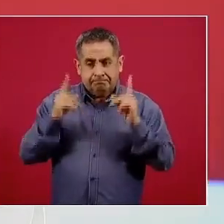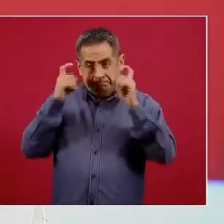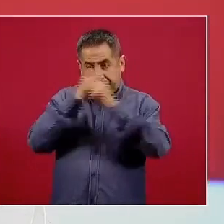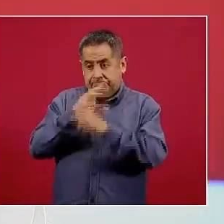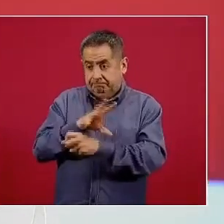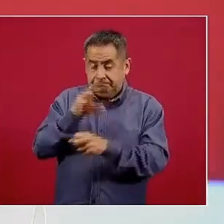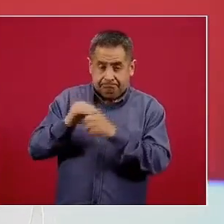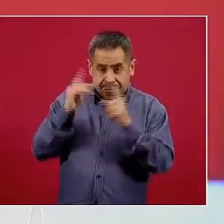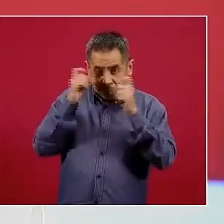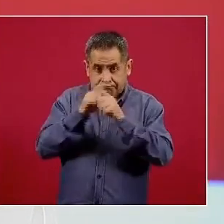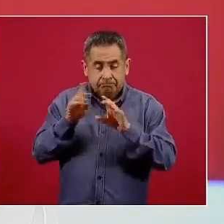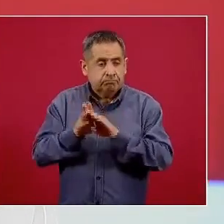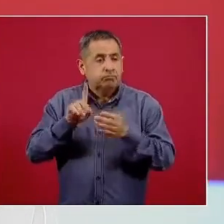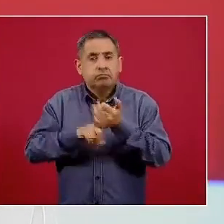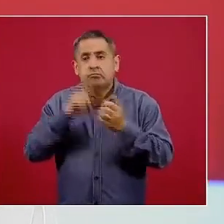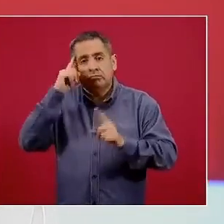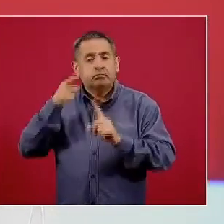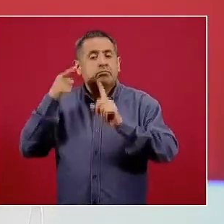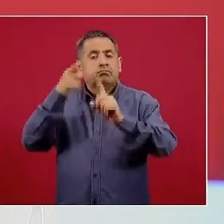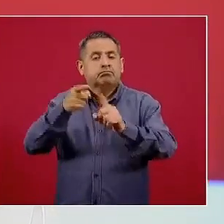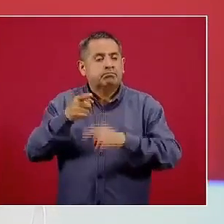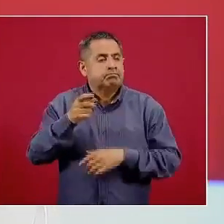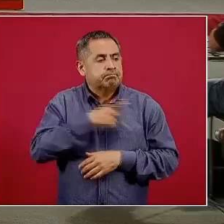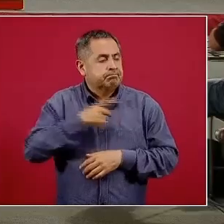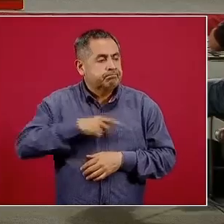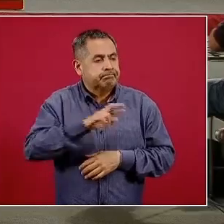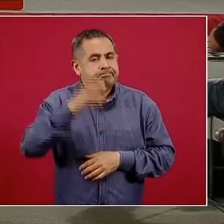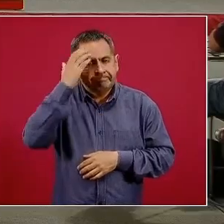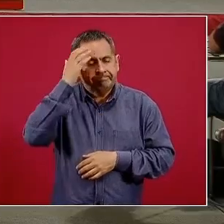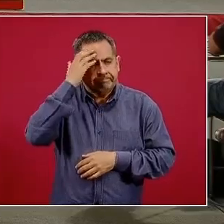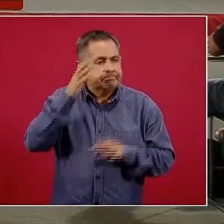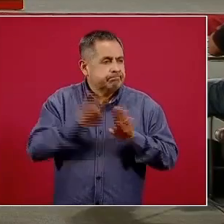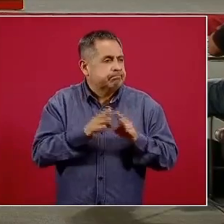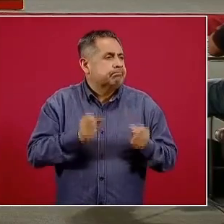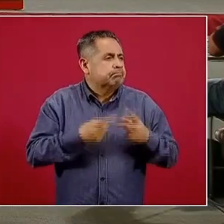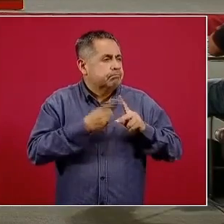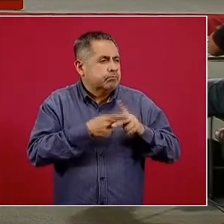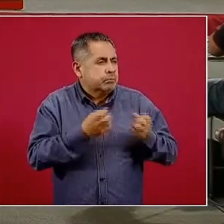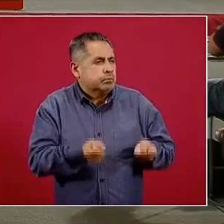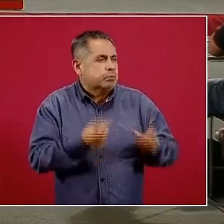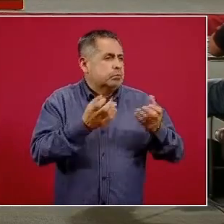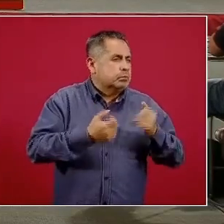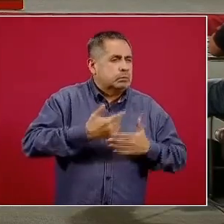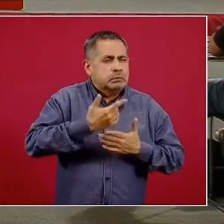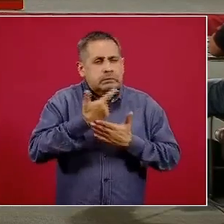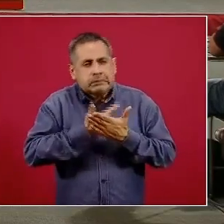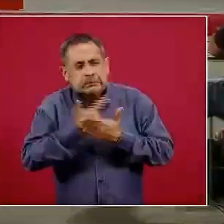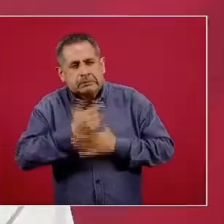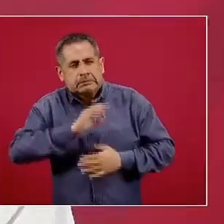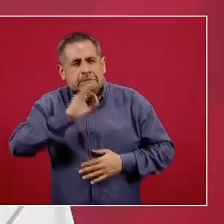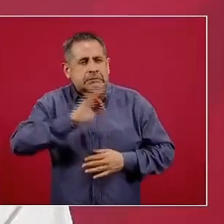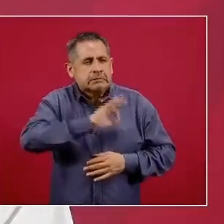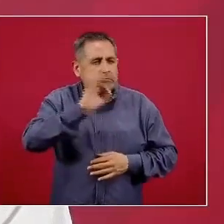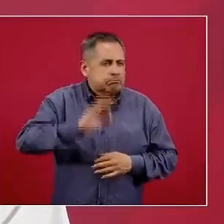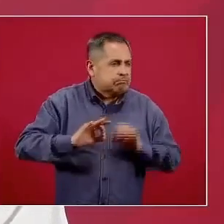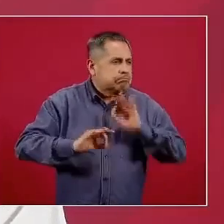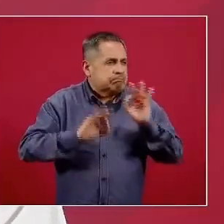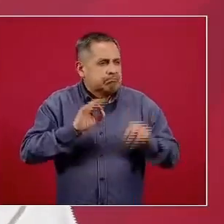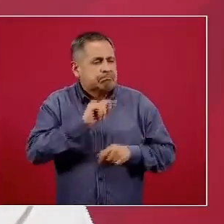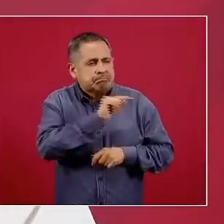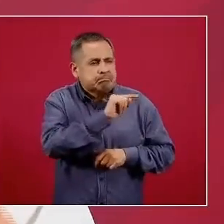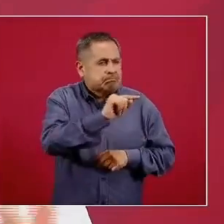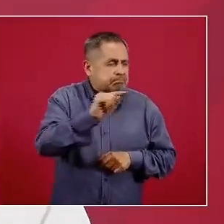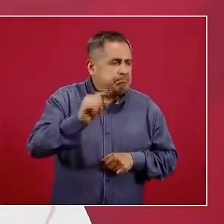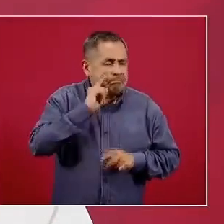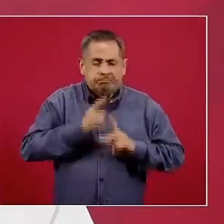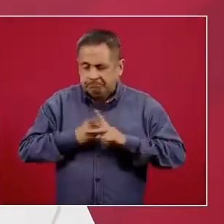complejidad y cuyo propósito es reconocer los patrones de ocurrencia de la enfermedad en el